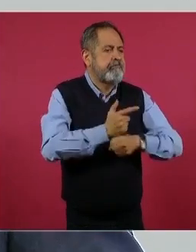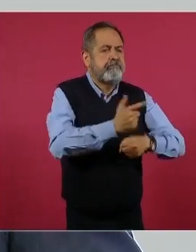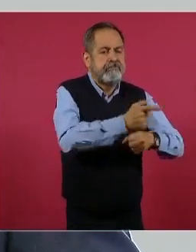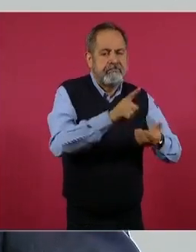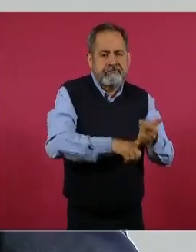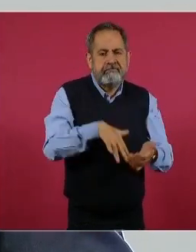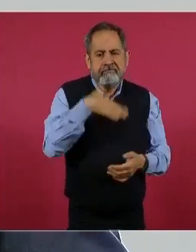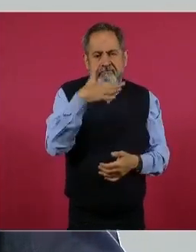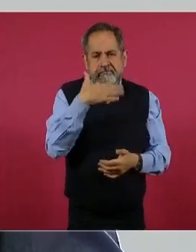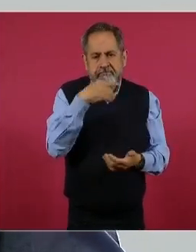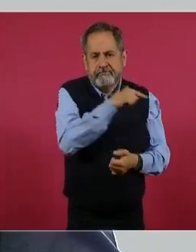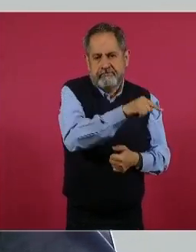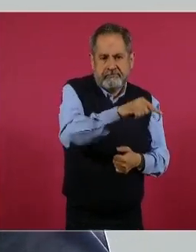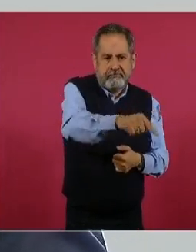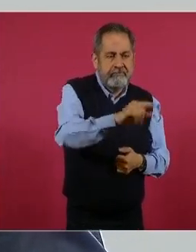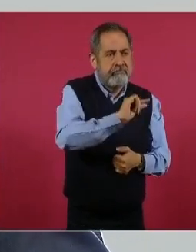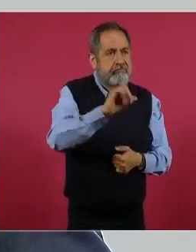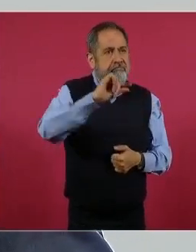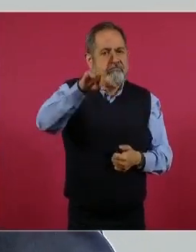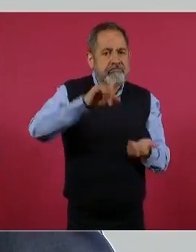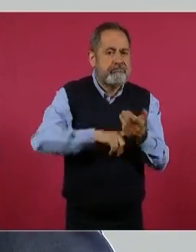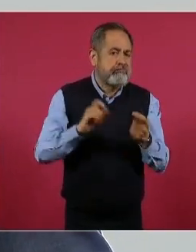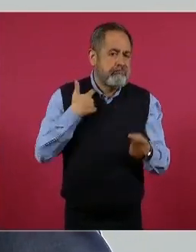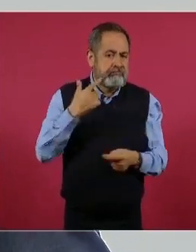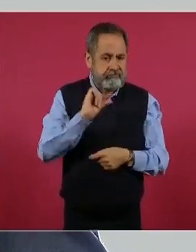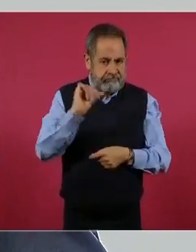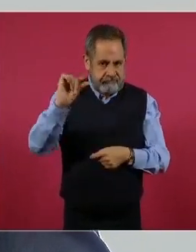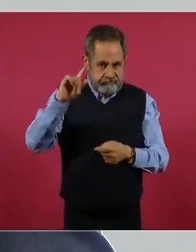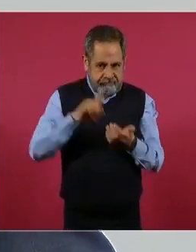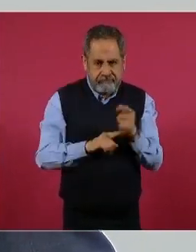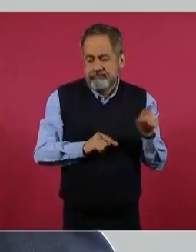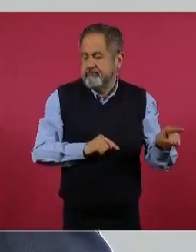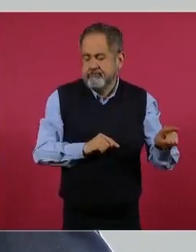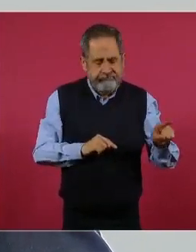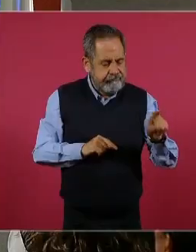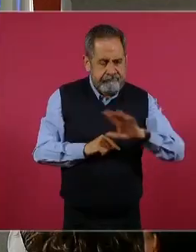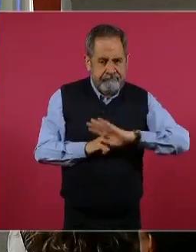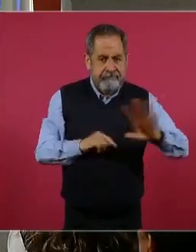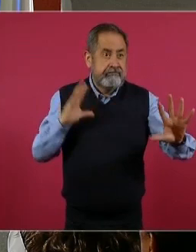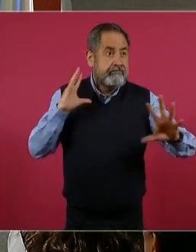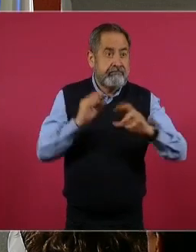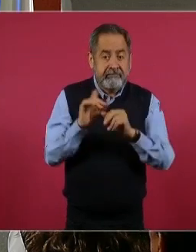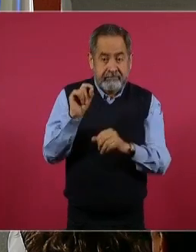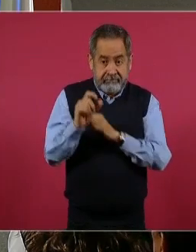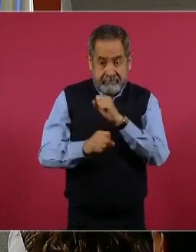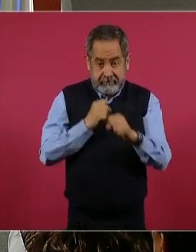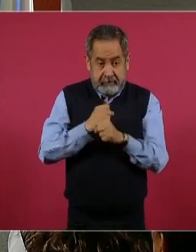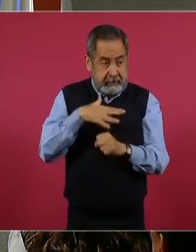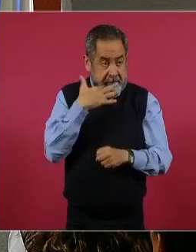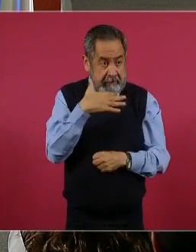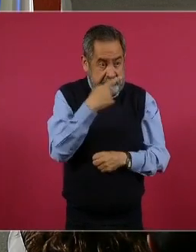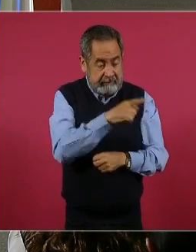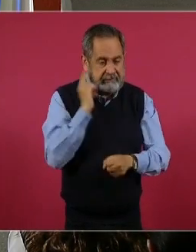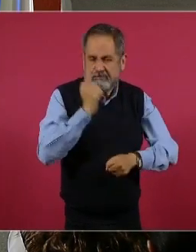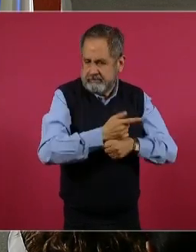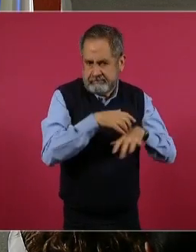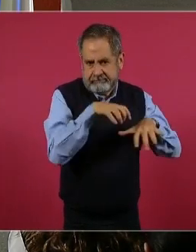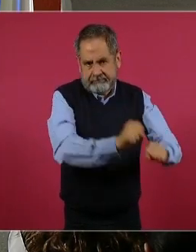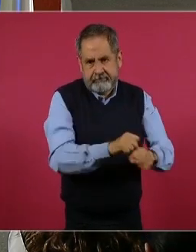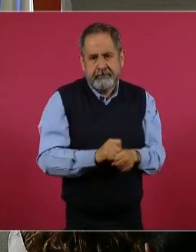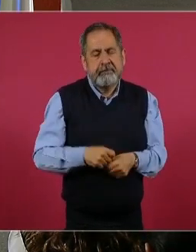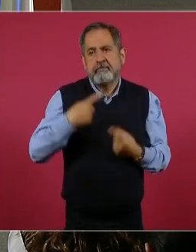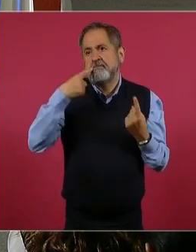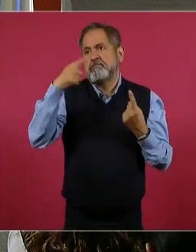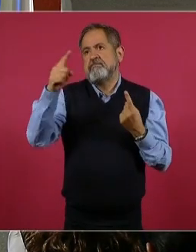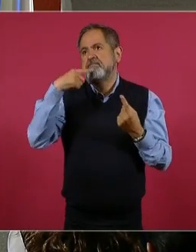esta corrupción a los funcionarios y exfuncionarios involucrados a lo largo de los últimos 20 años. Y a la par de estas